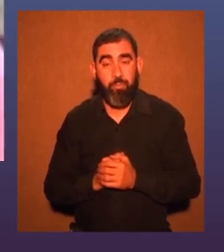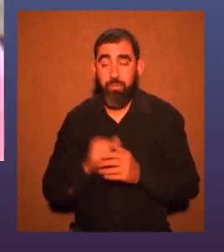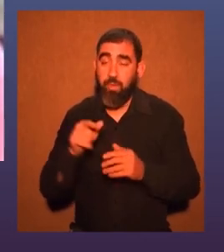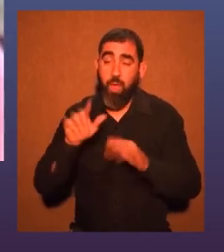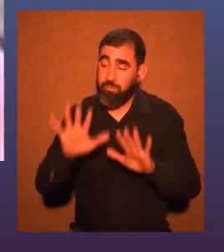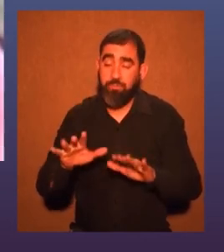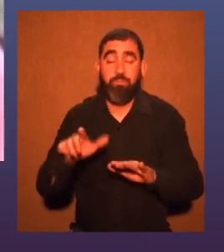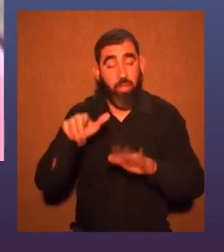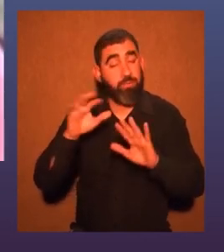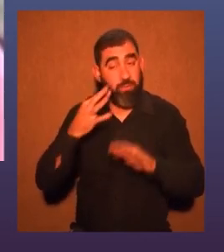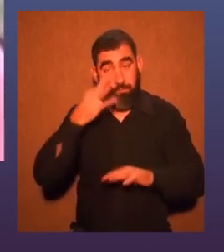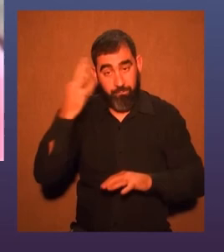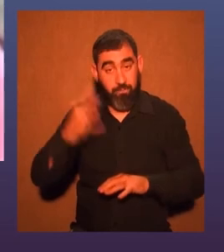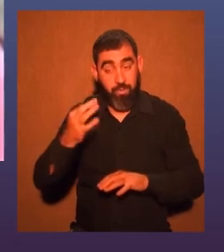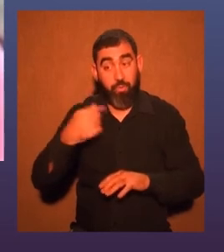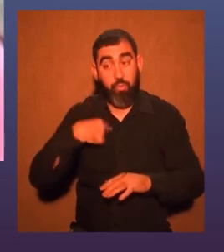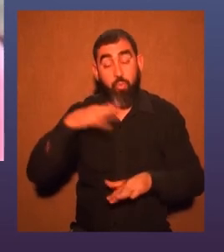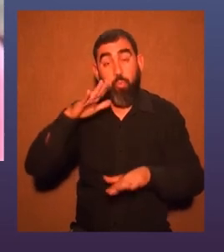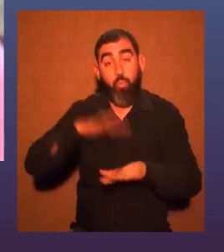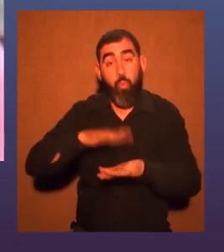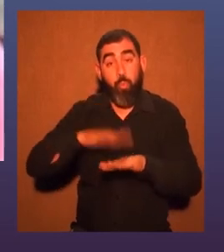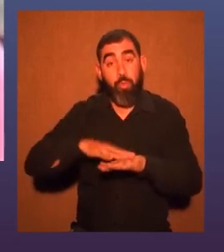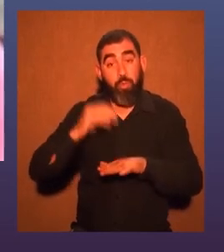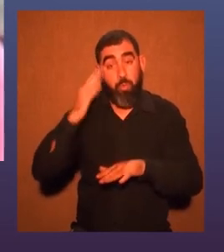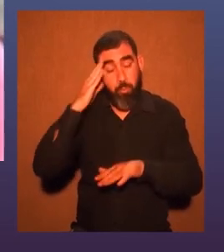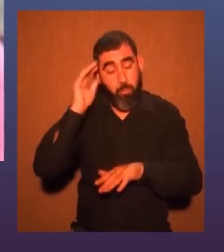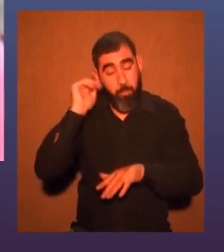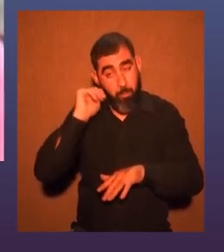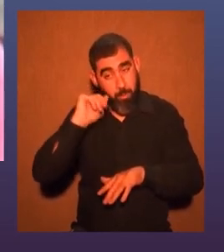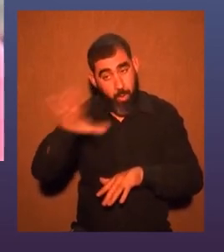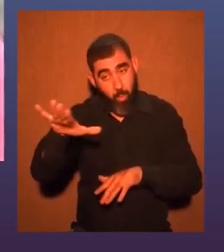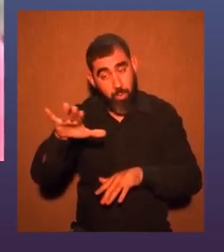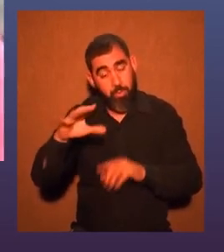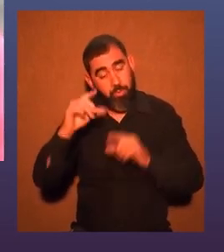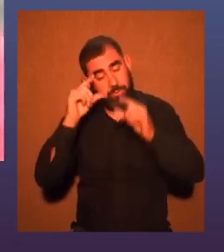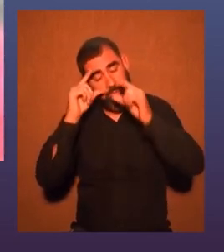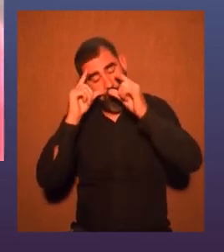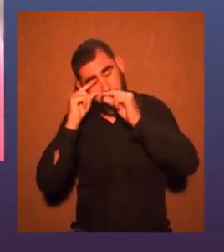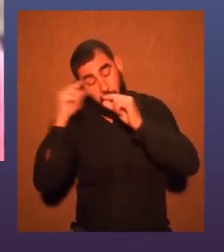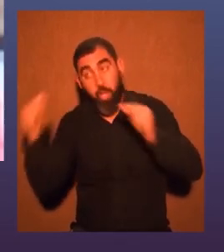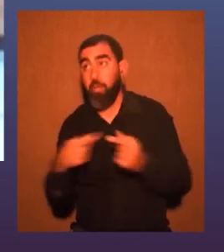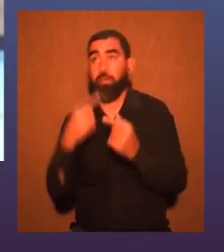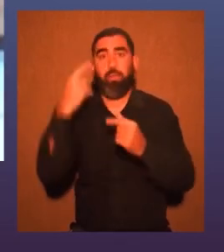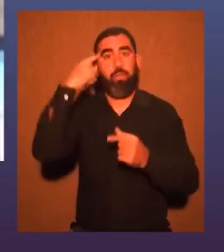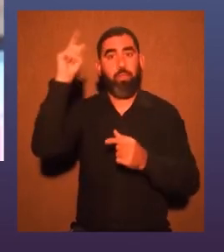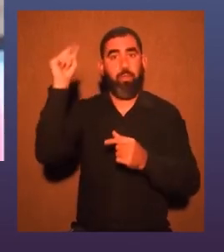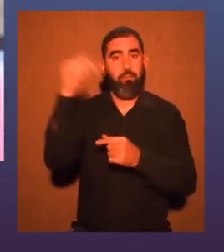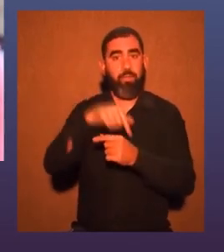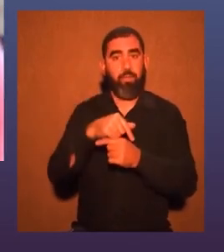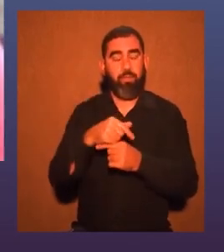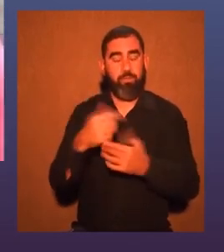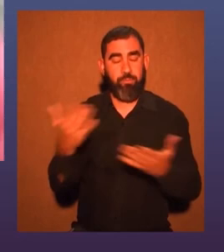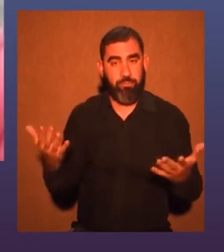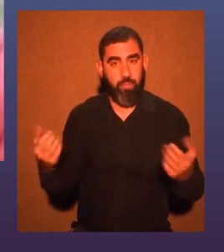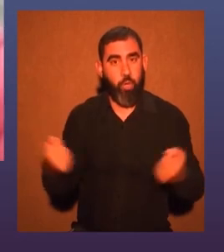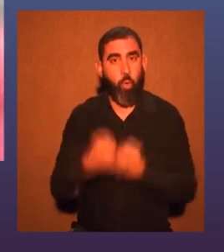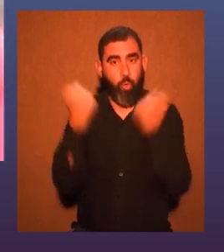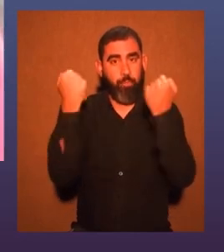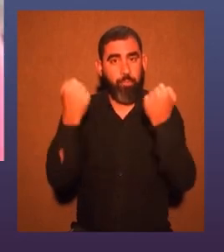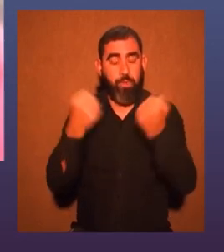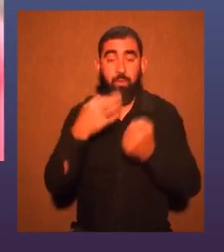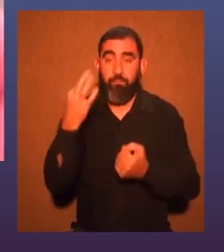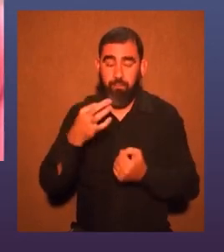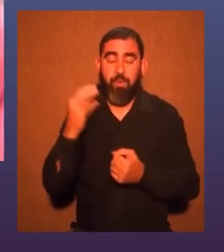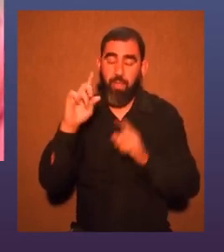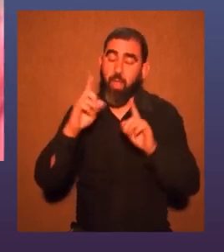Es así, a mí en el momento que te acostás a dormir y cerraste los ojos, ahí, ¿viste? De pronto